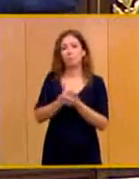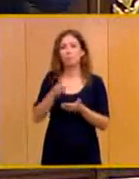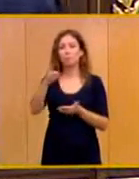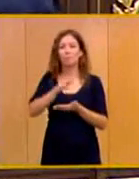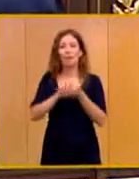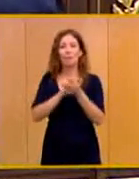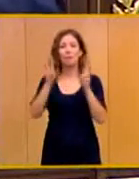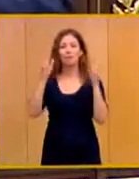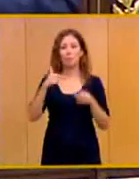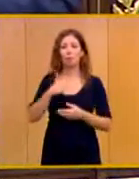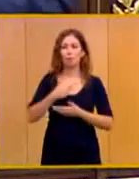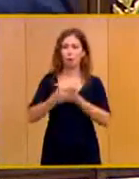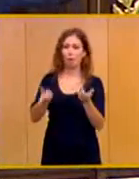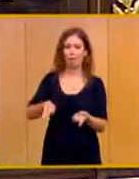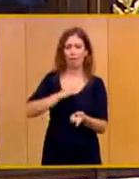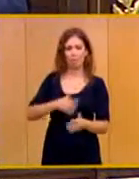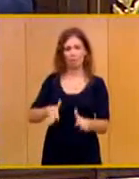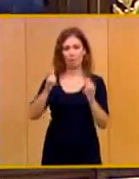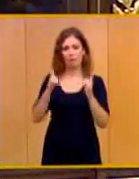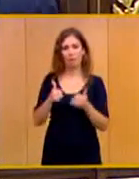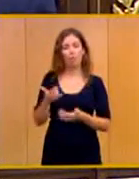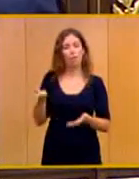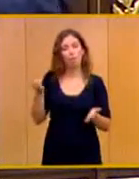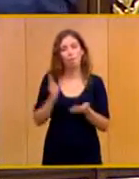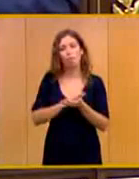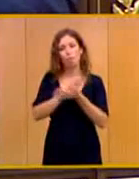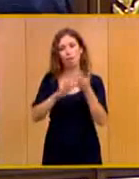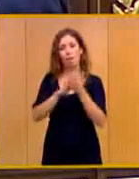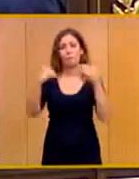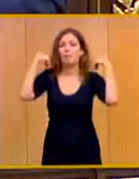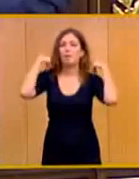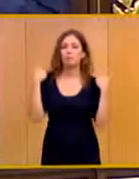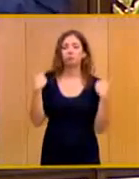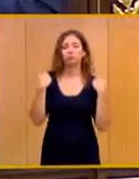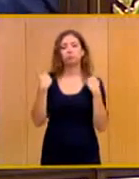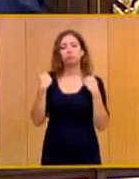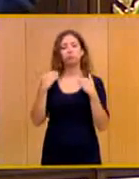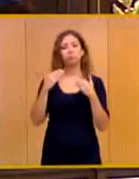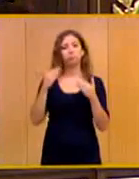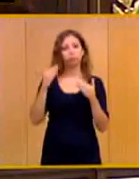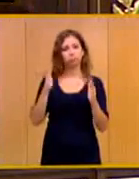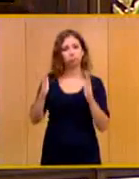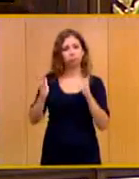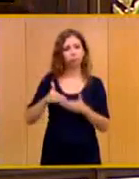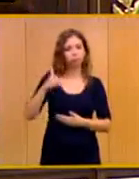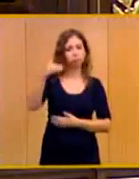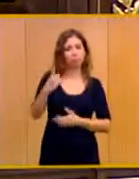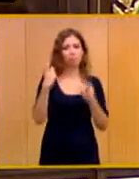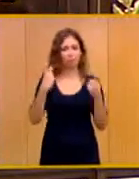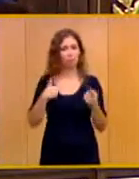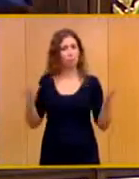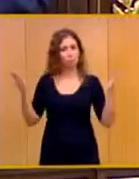la responsabilidad para llevar adelante y afrontar este periodo. Y usted sabe que no está en sus